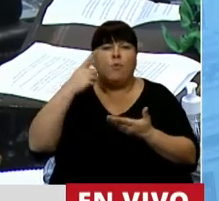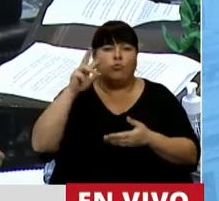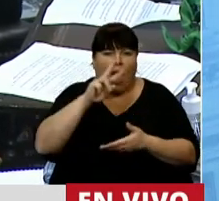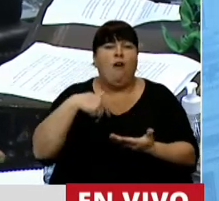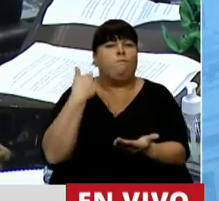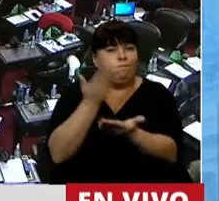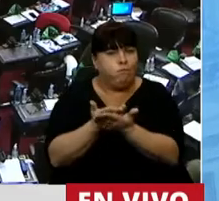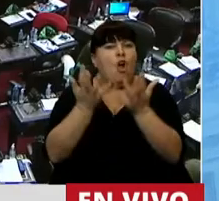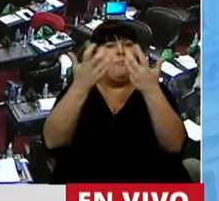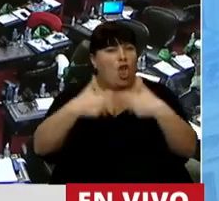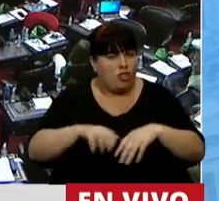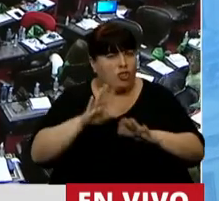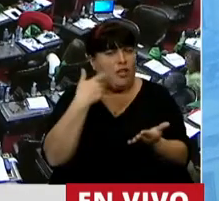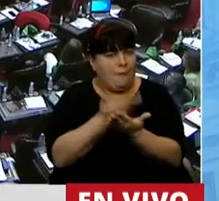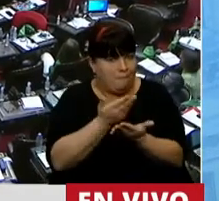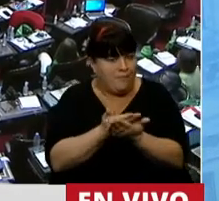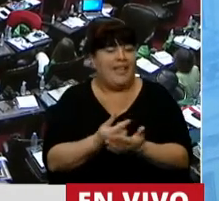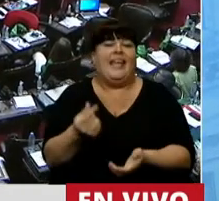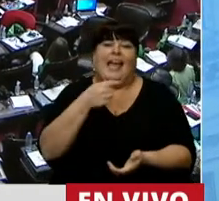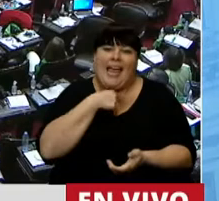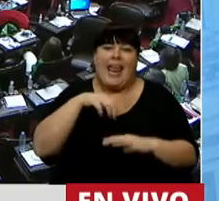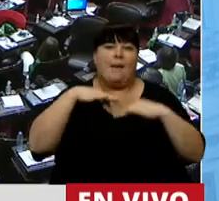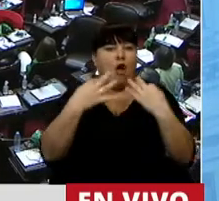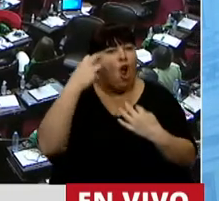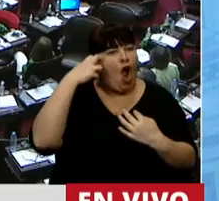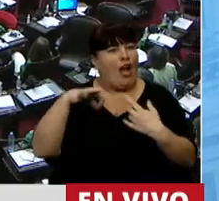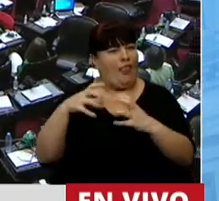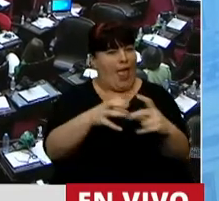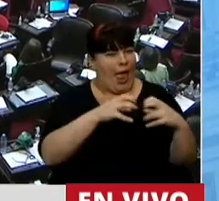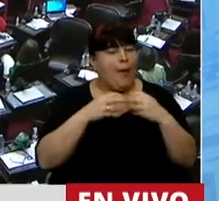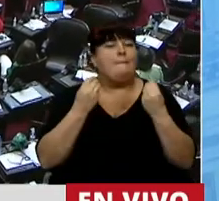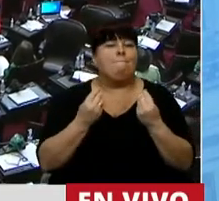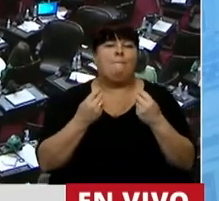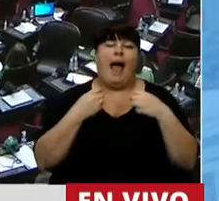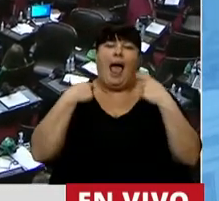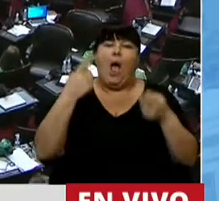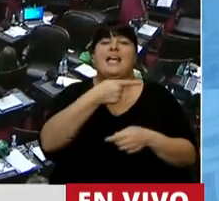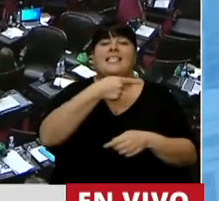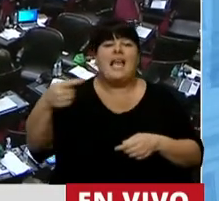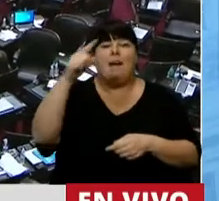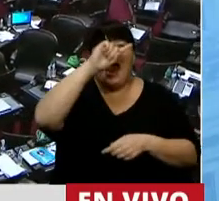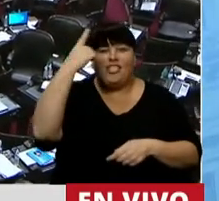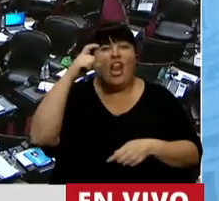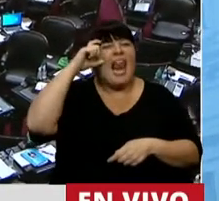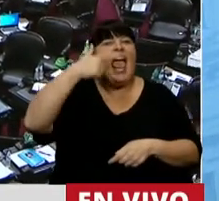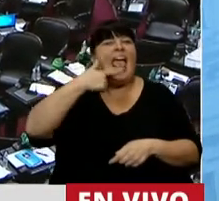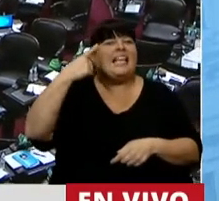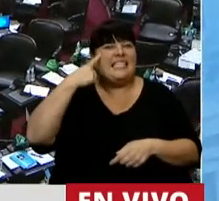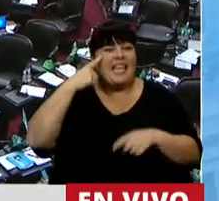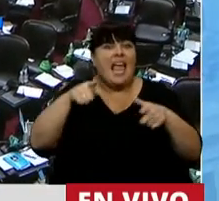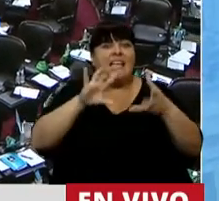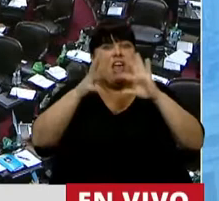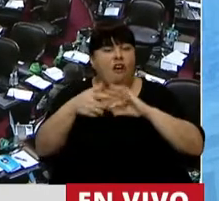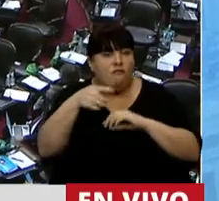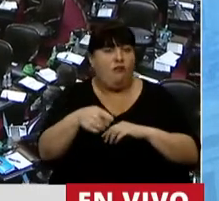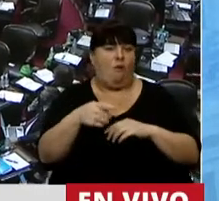diputadas presentamos un proyecto que queremos que este Congreso trate, que es para crear la Semana Nacional de la ESI y de esa